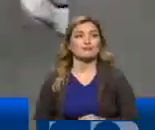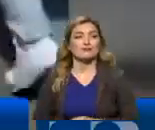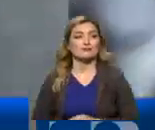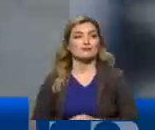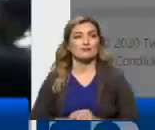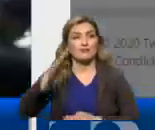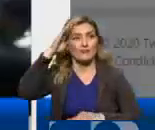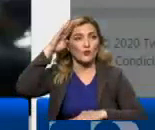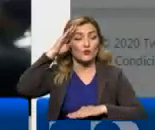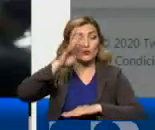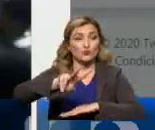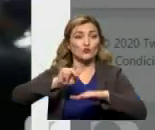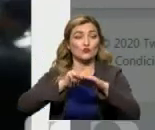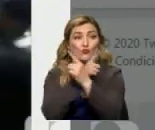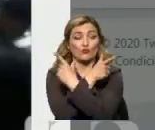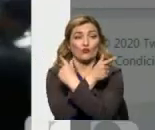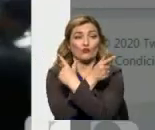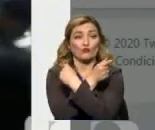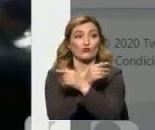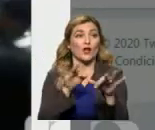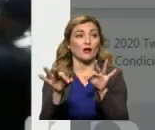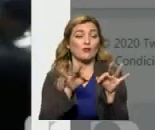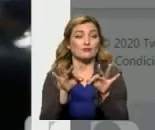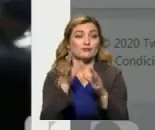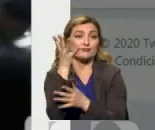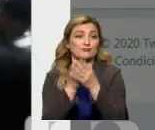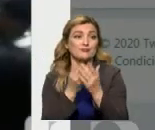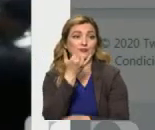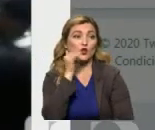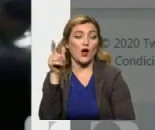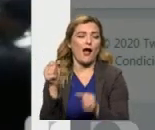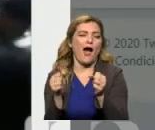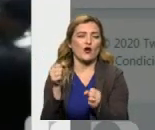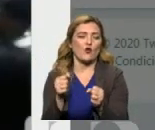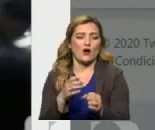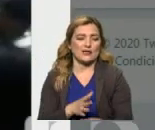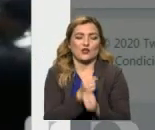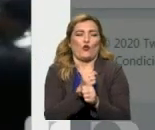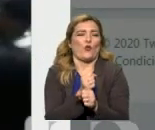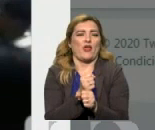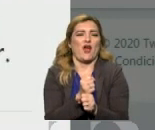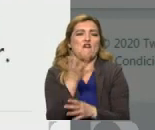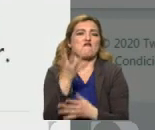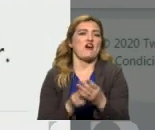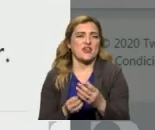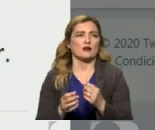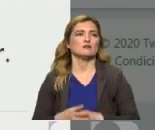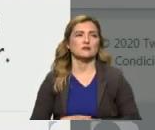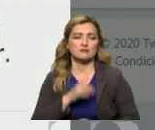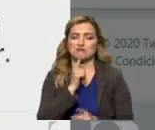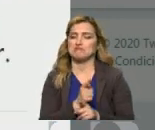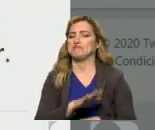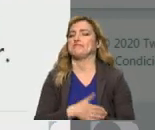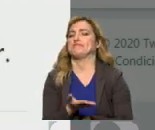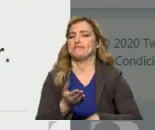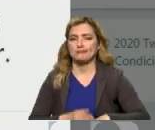La Policía Nacional, a través de su cuenta en Twitter, señaló que una falla en los seguros del vehículo fue la causa que posibilitó la salida del presunto